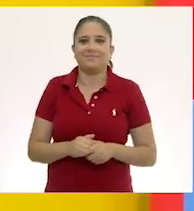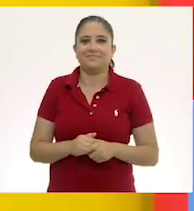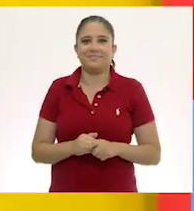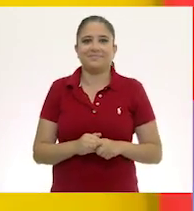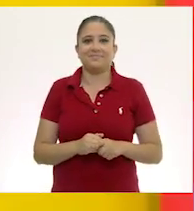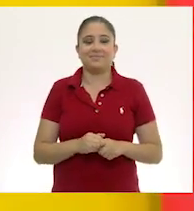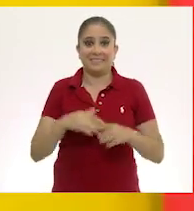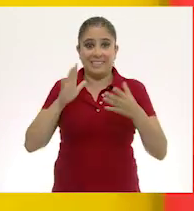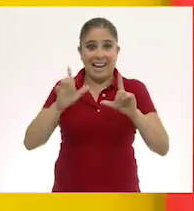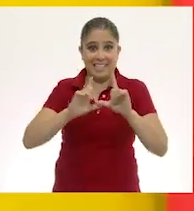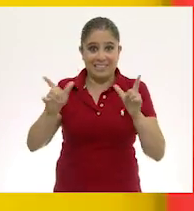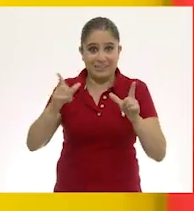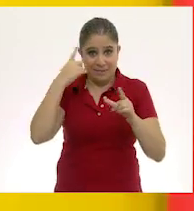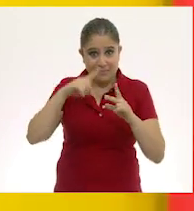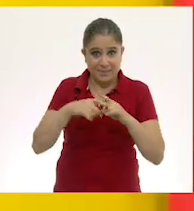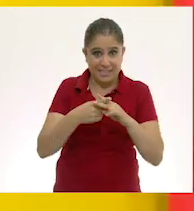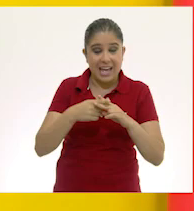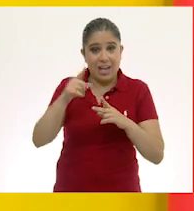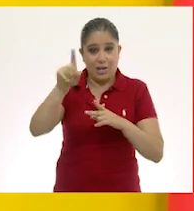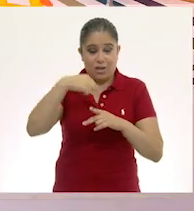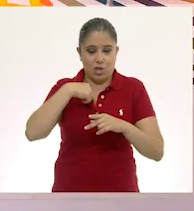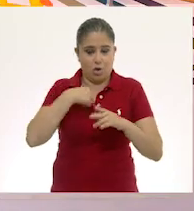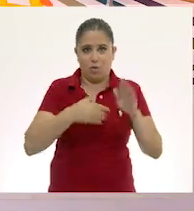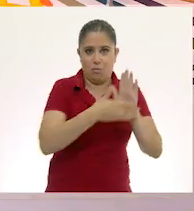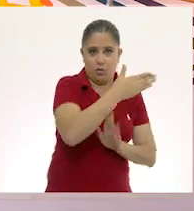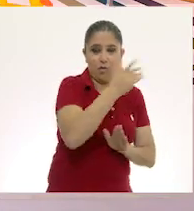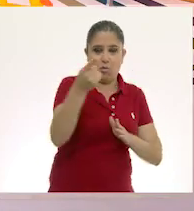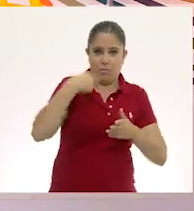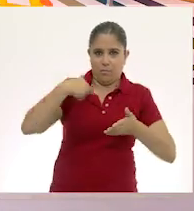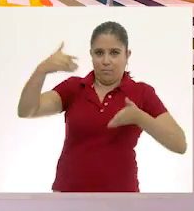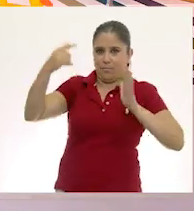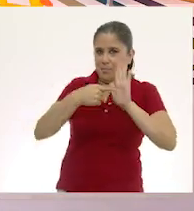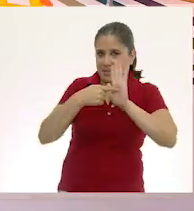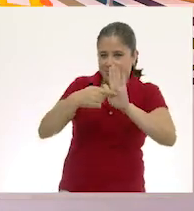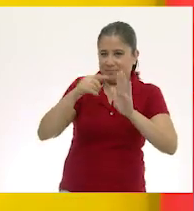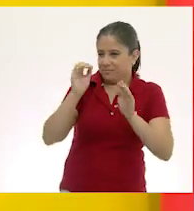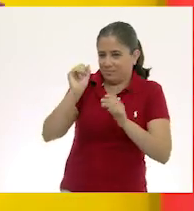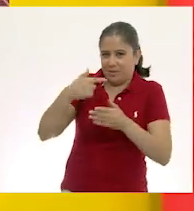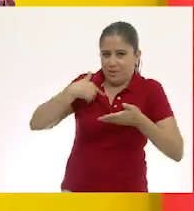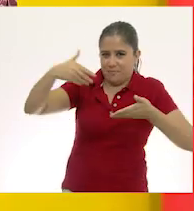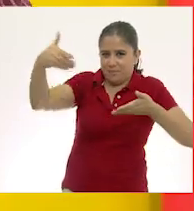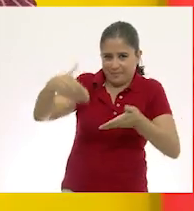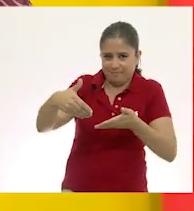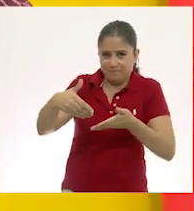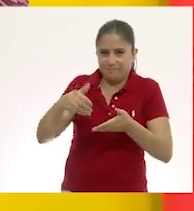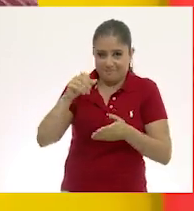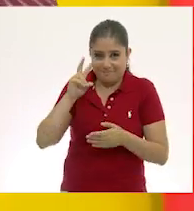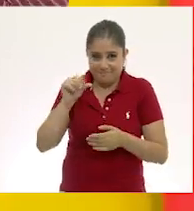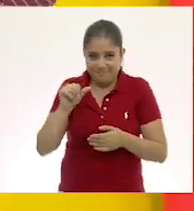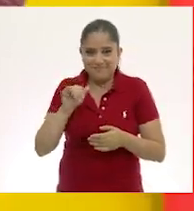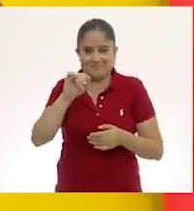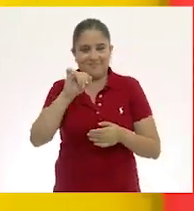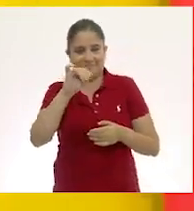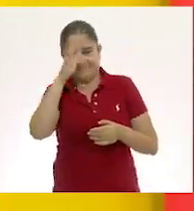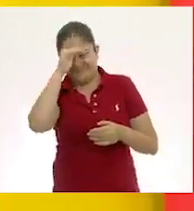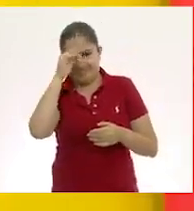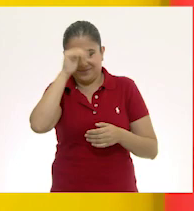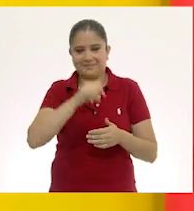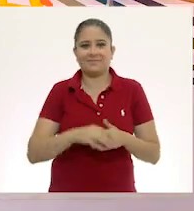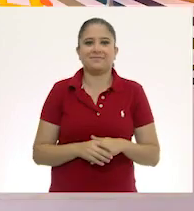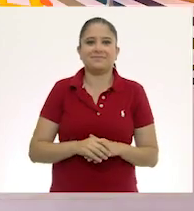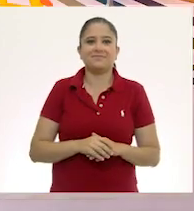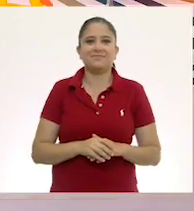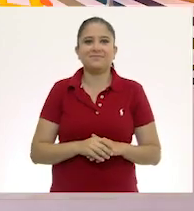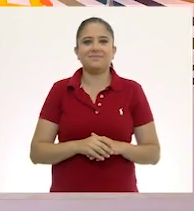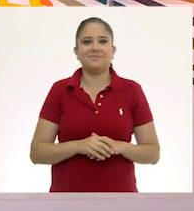¿ya estás listo para arrancar? Ya listo. Voy a ir a mi lugar, tú me presentas. Okay. Como yo cuando te presento a ti, ¿verdad? Ya está. Muy bien. Bueno, vamos entonces. Listo. Listo.